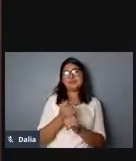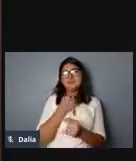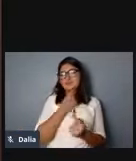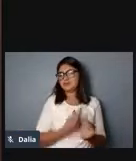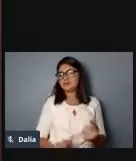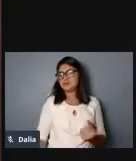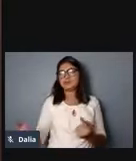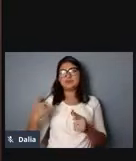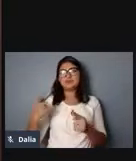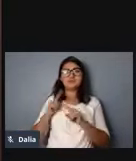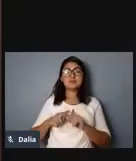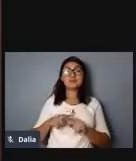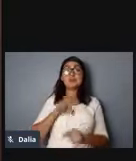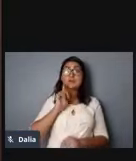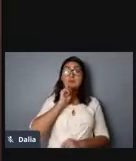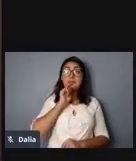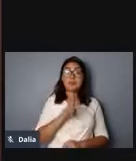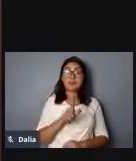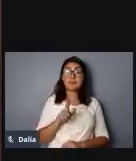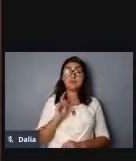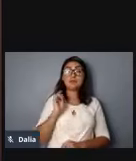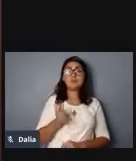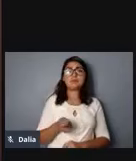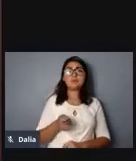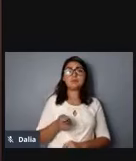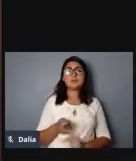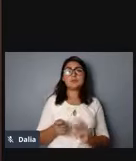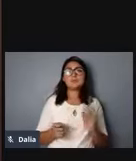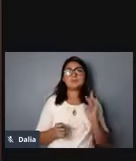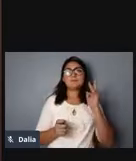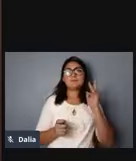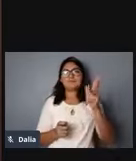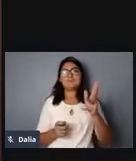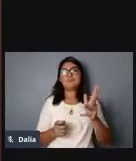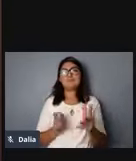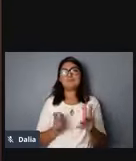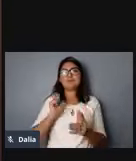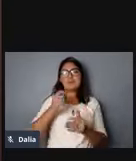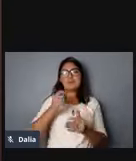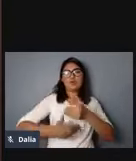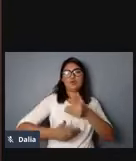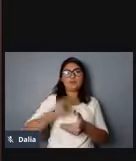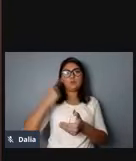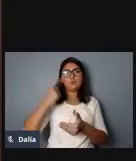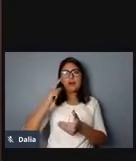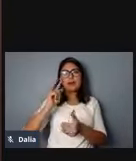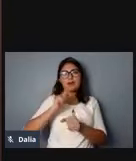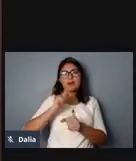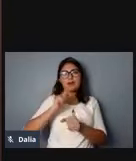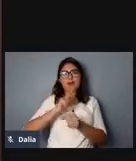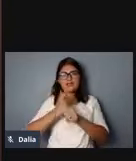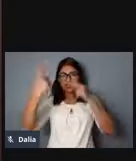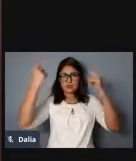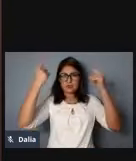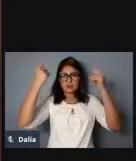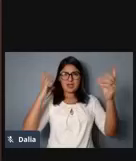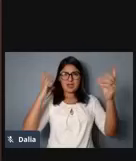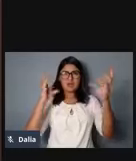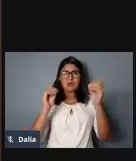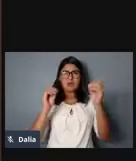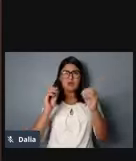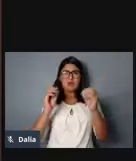para quienes estén en un proceso de titulación, ¿no? Ahorita, por ejemplo, para las personas que